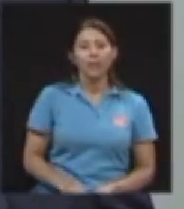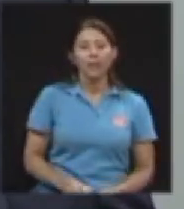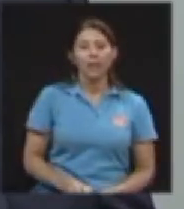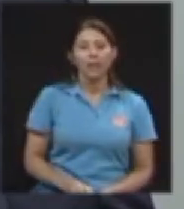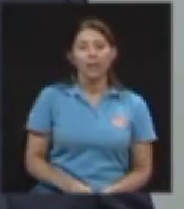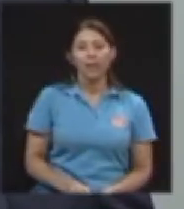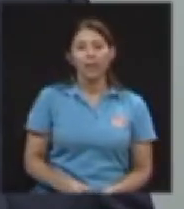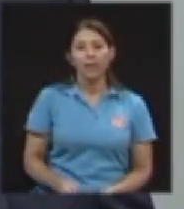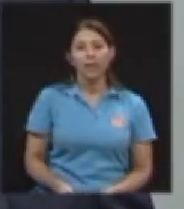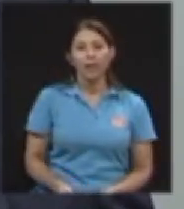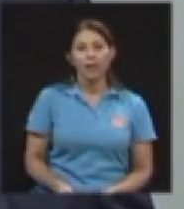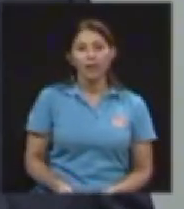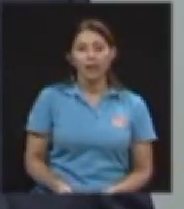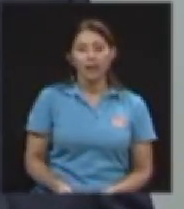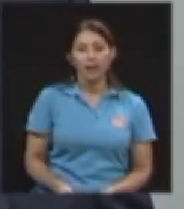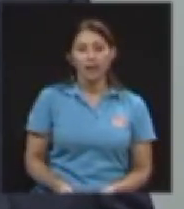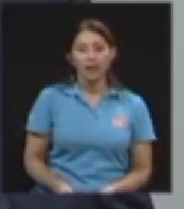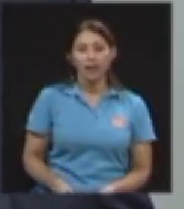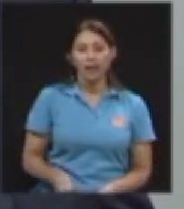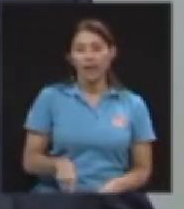es un